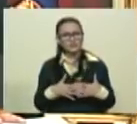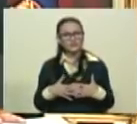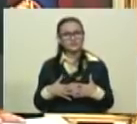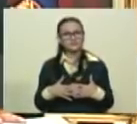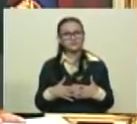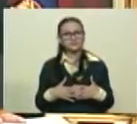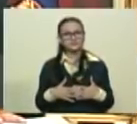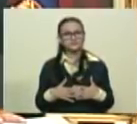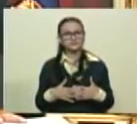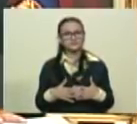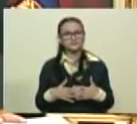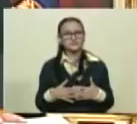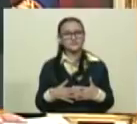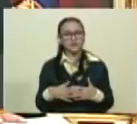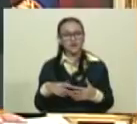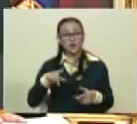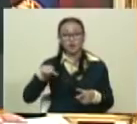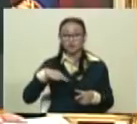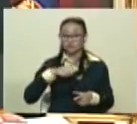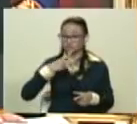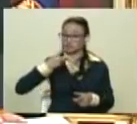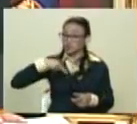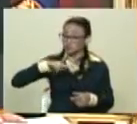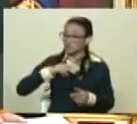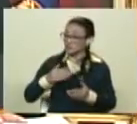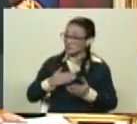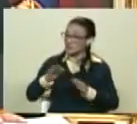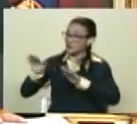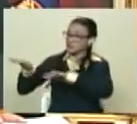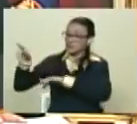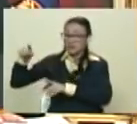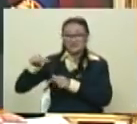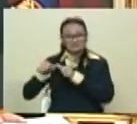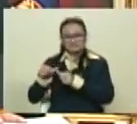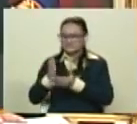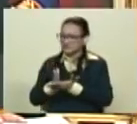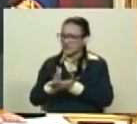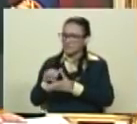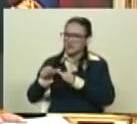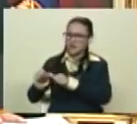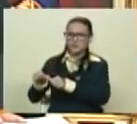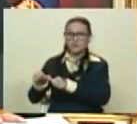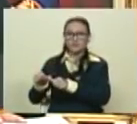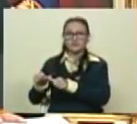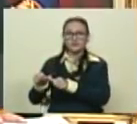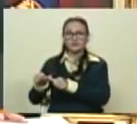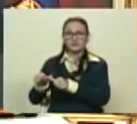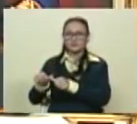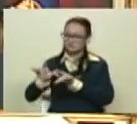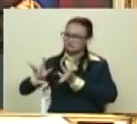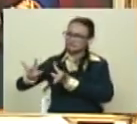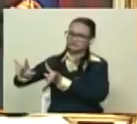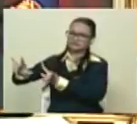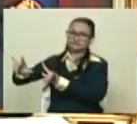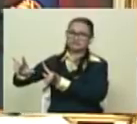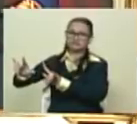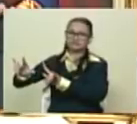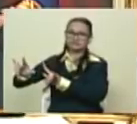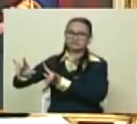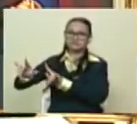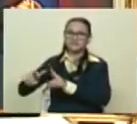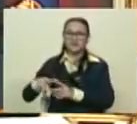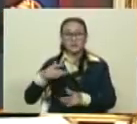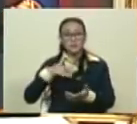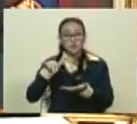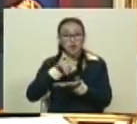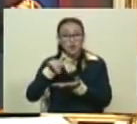al cual nosotros le tendemos nuestra mano permanente y que apreciamos cada vez que tengo oportunidad de ir a Nueva